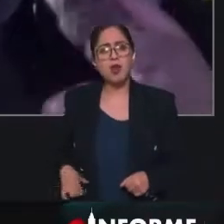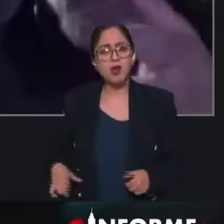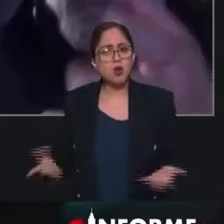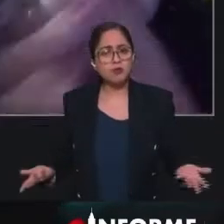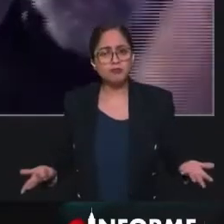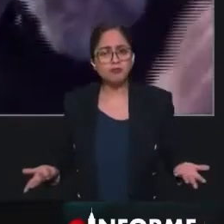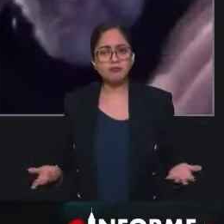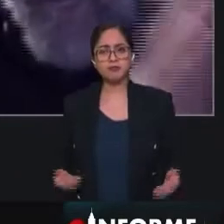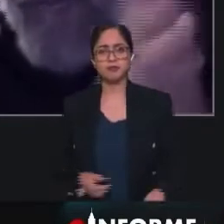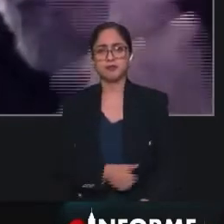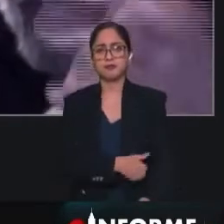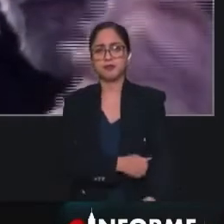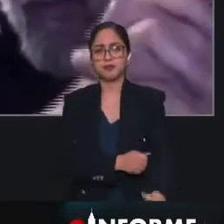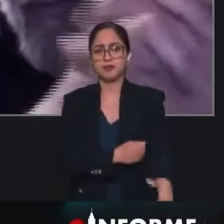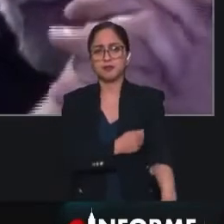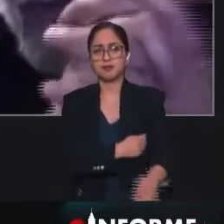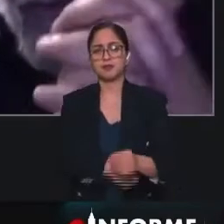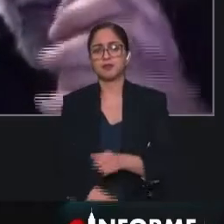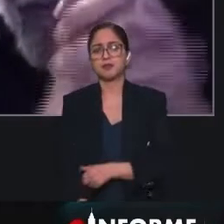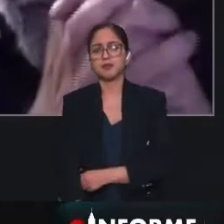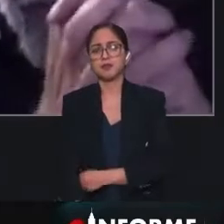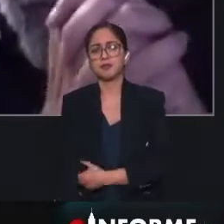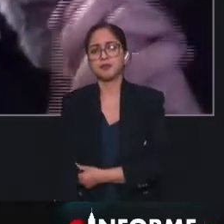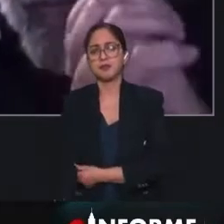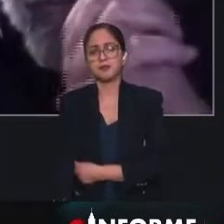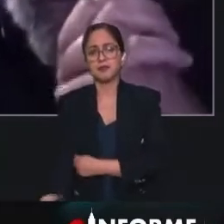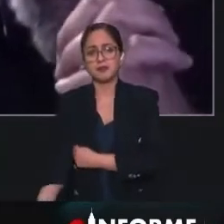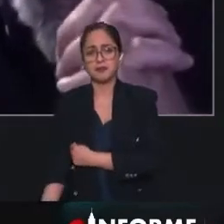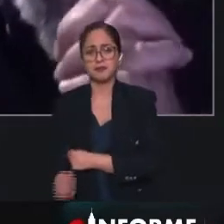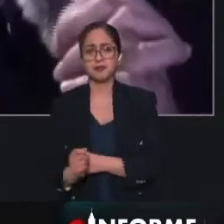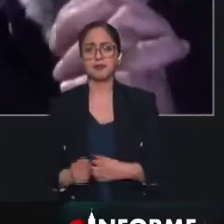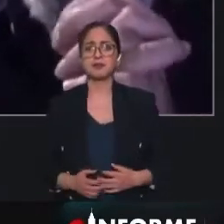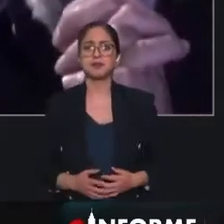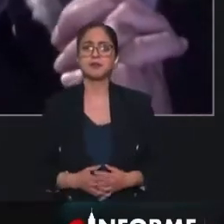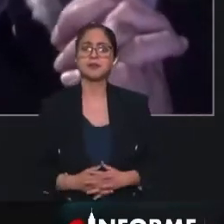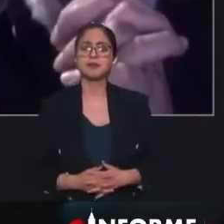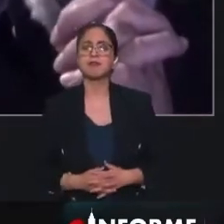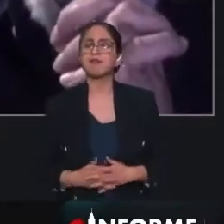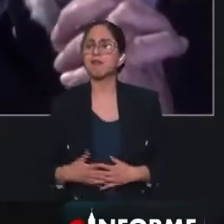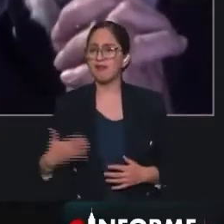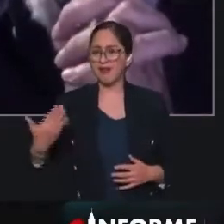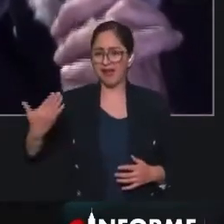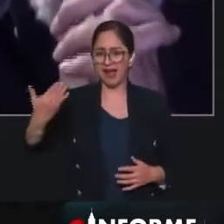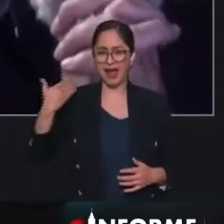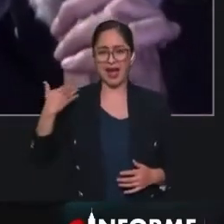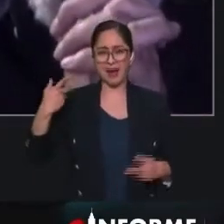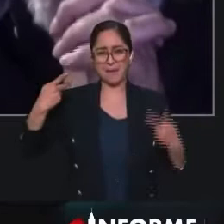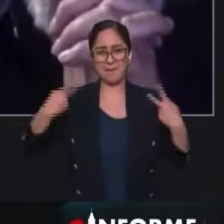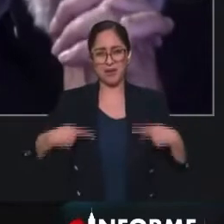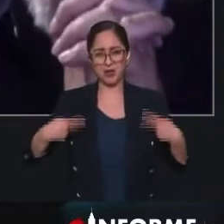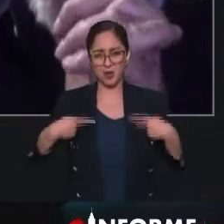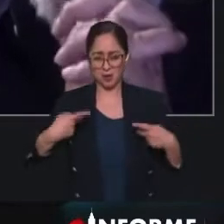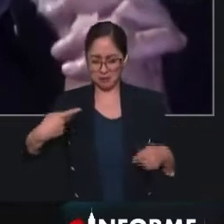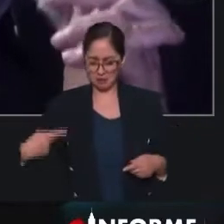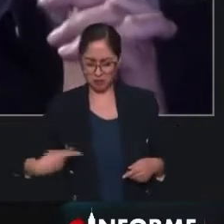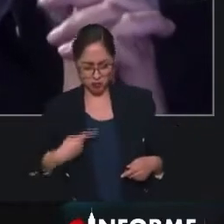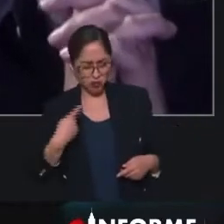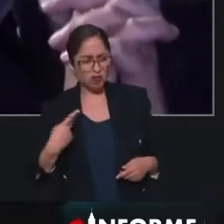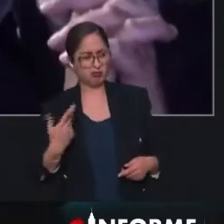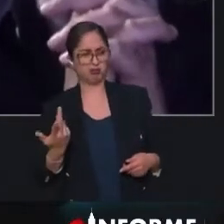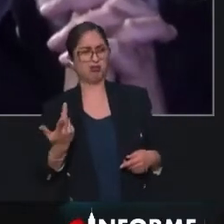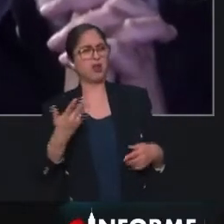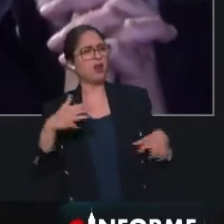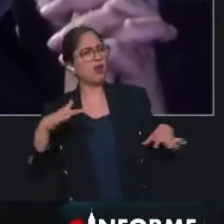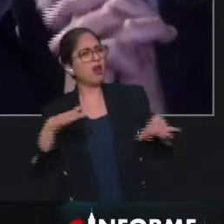Violeta. Pedro. Bueno, mira, una vez alguien me preguntó hace poco en qué se nota la transformación, y yo